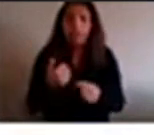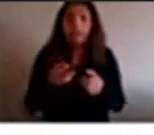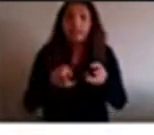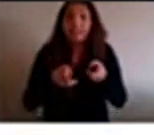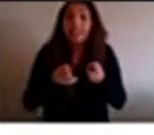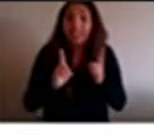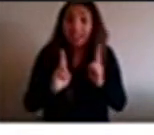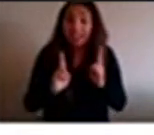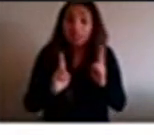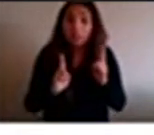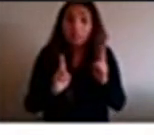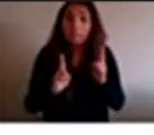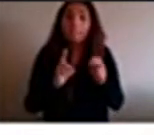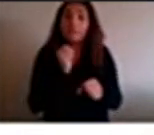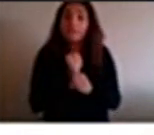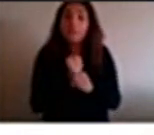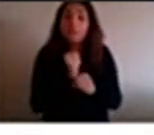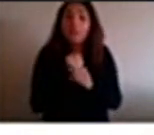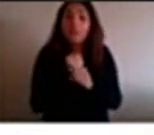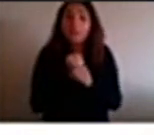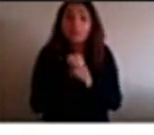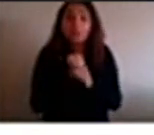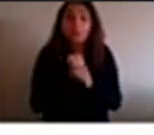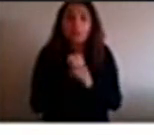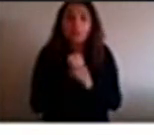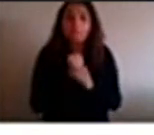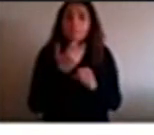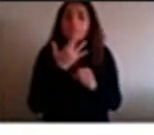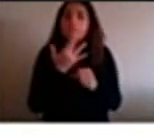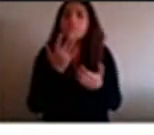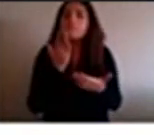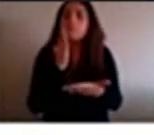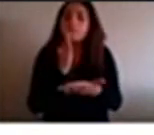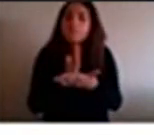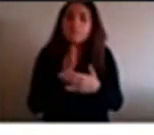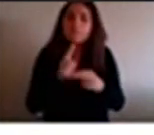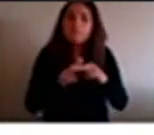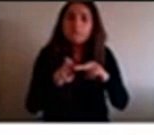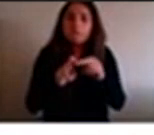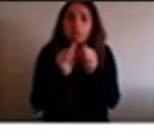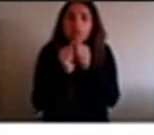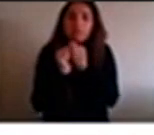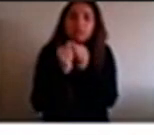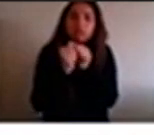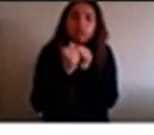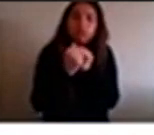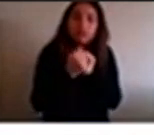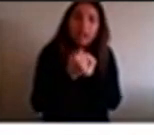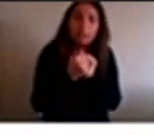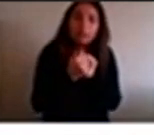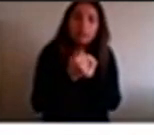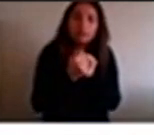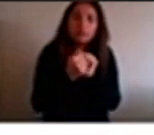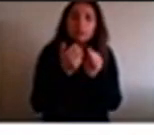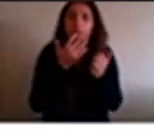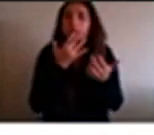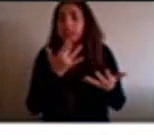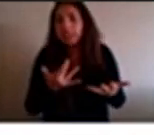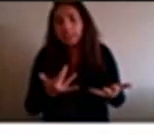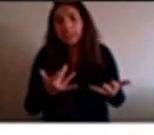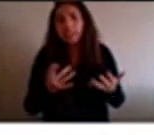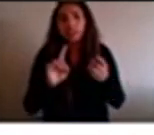digamos, en el caso del derecho al trabajo, es que se deben realizar los ajustes razonables, que no son más allá que las